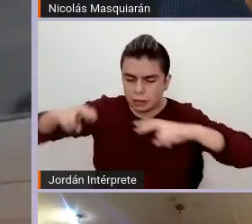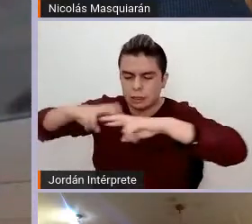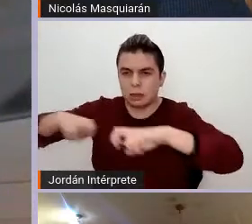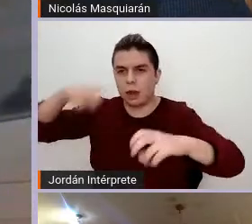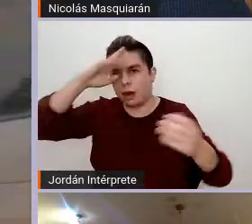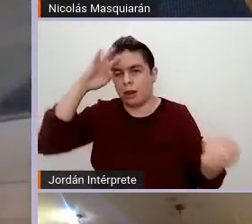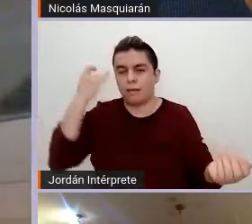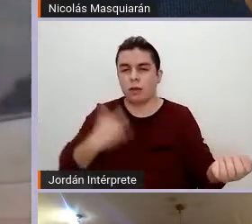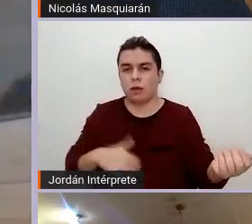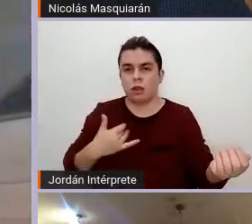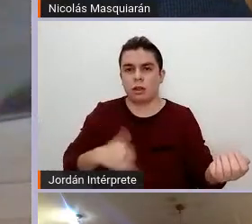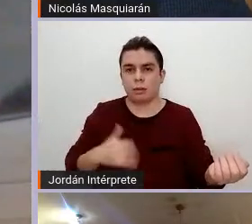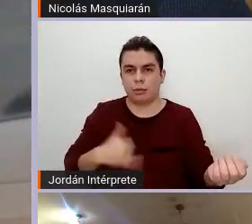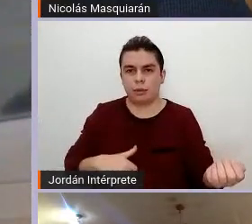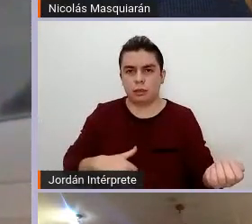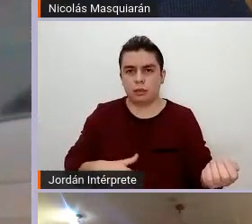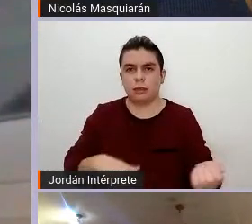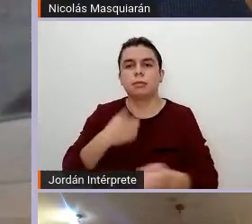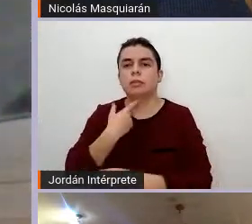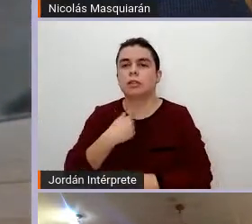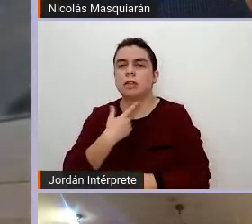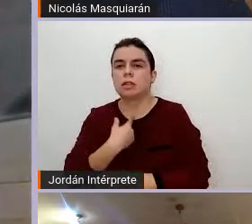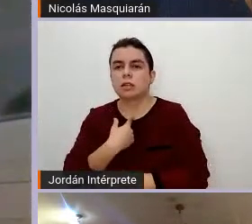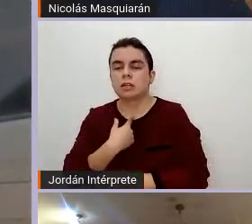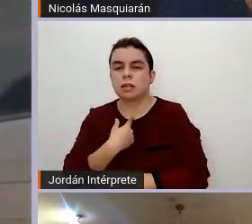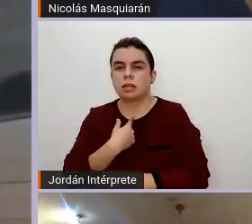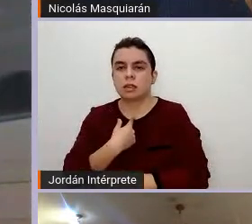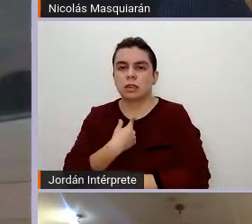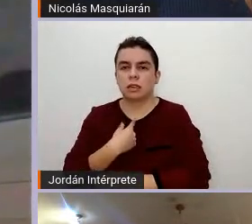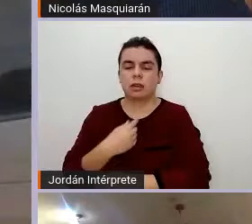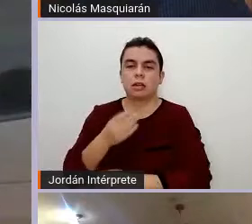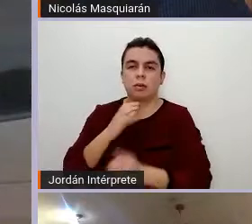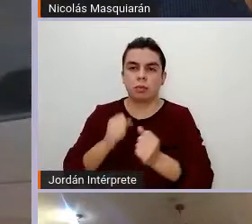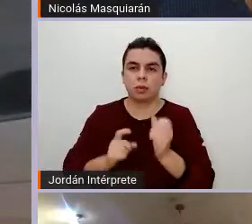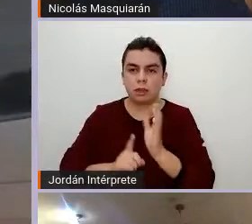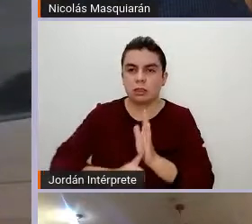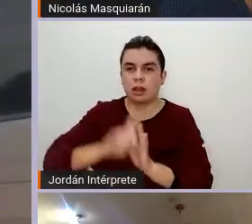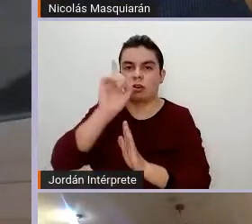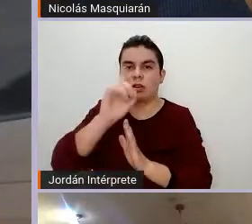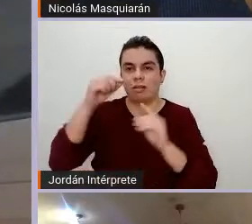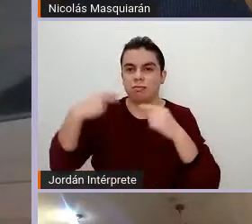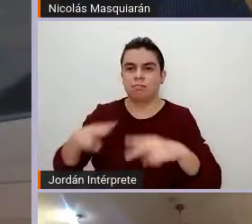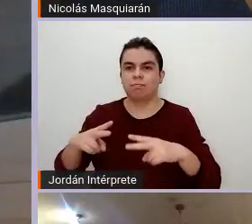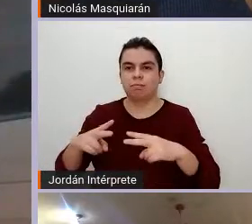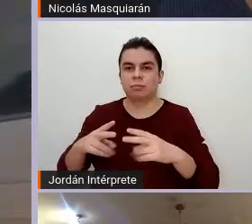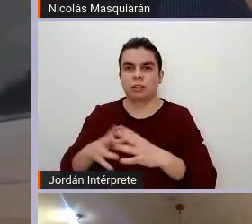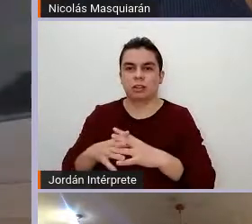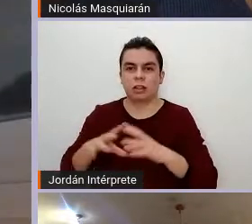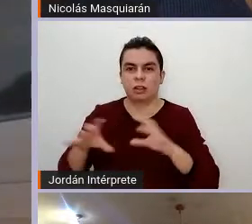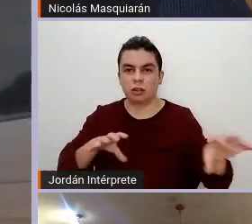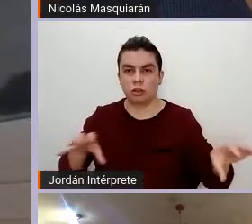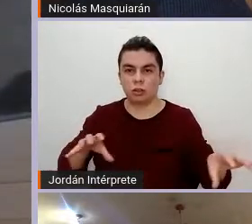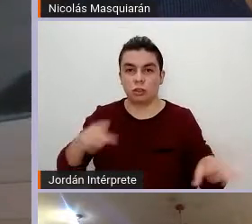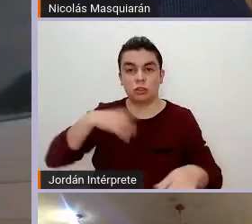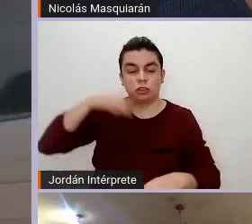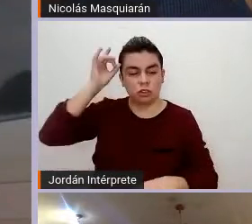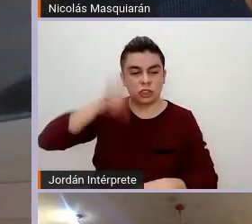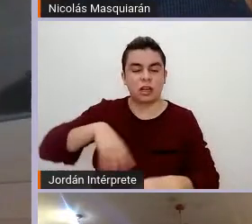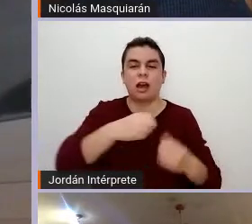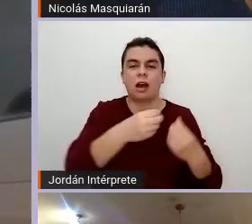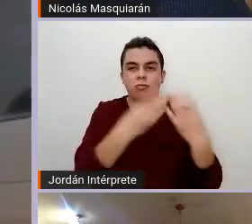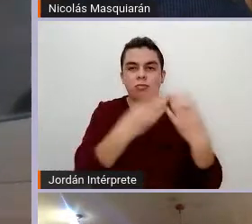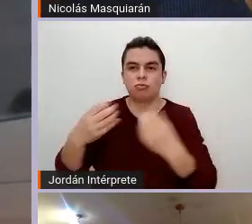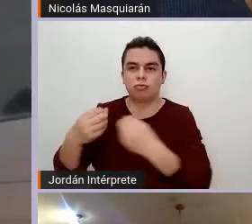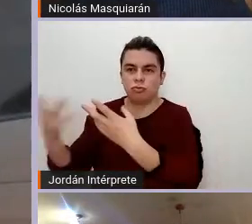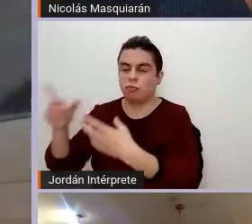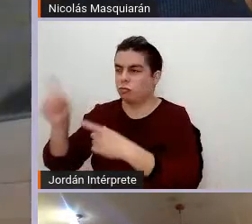el interés y por desarrollar este tipo de iniciativas. Yo sé que existen muchas personas que están investigando y